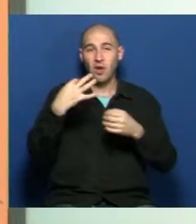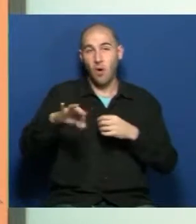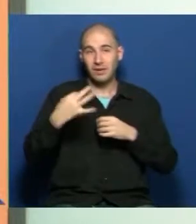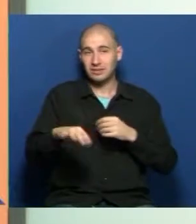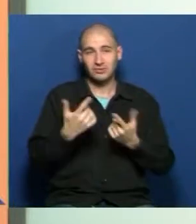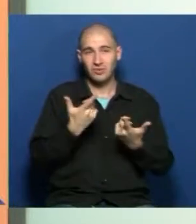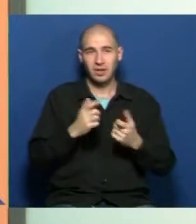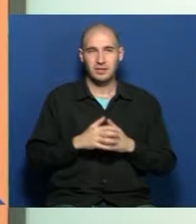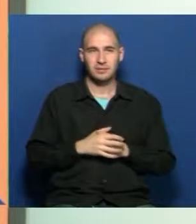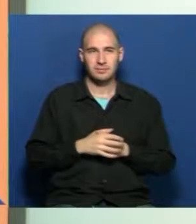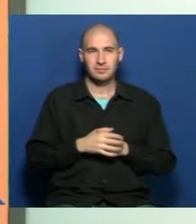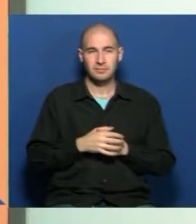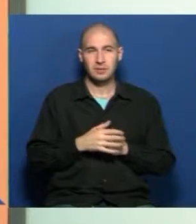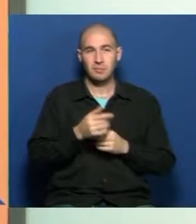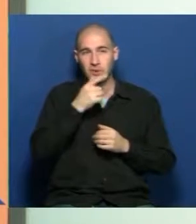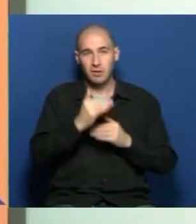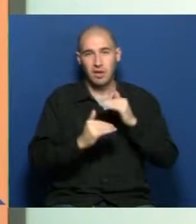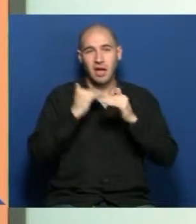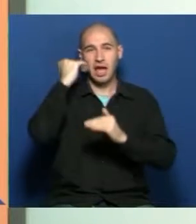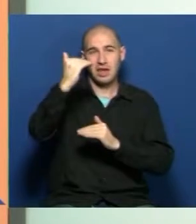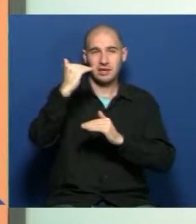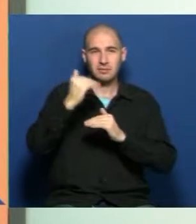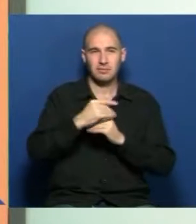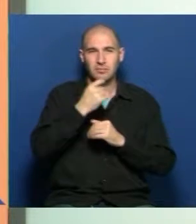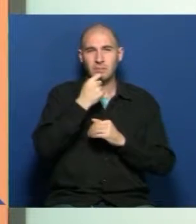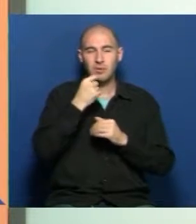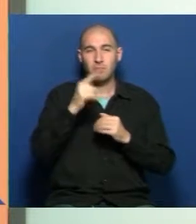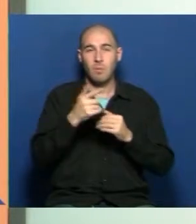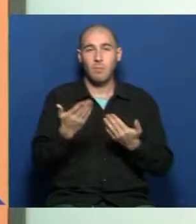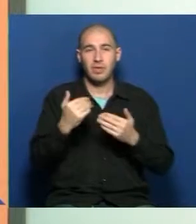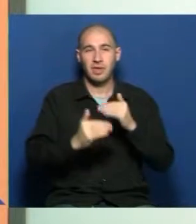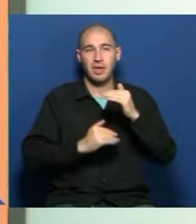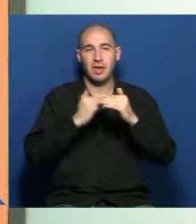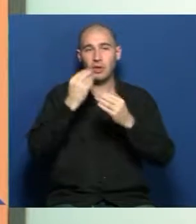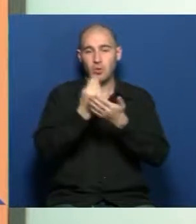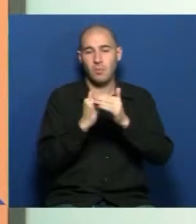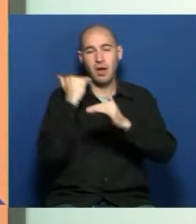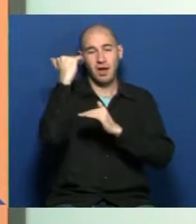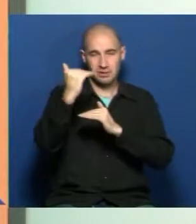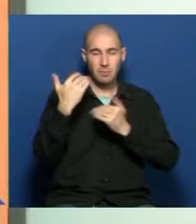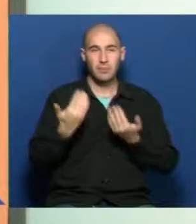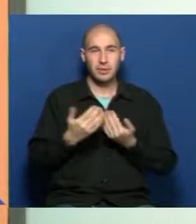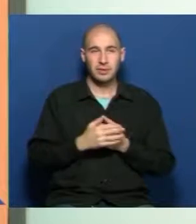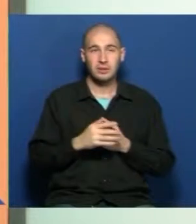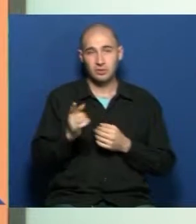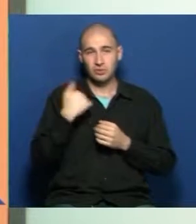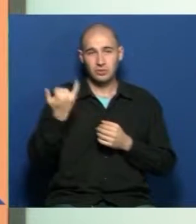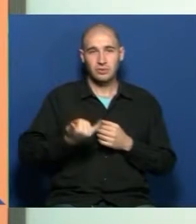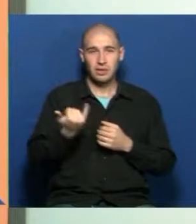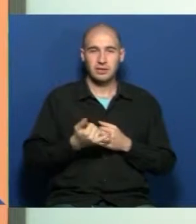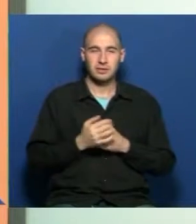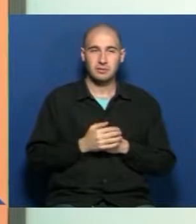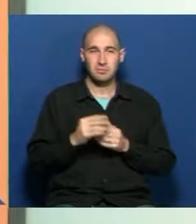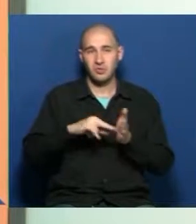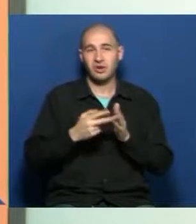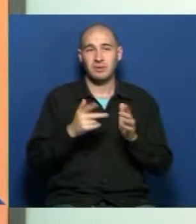obligación ir arriba del... o sea, vos tenés la facultad de ir arriba del cupo. Nosotros la tuvimos,